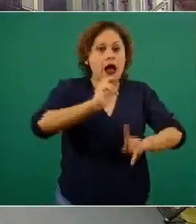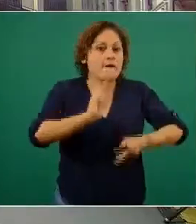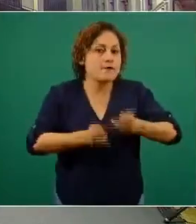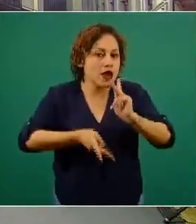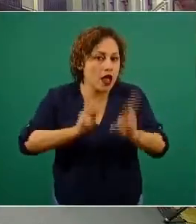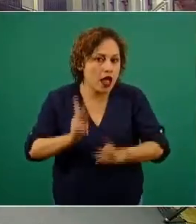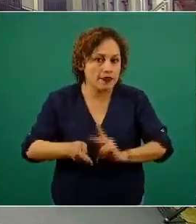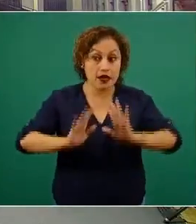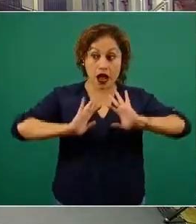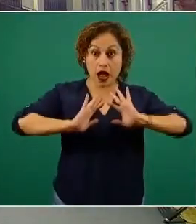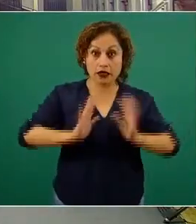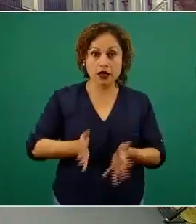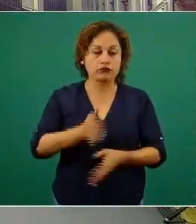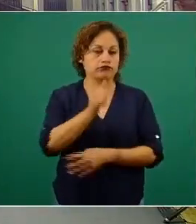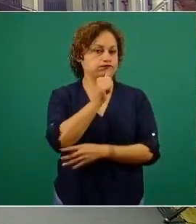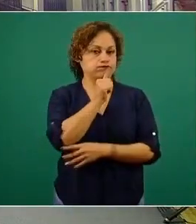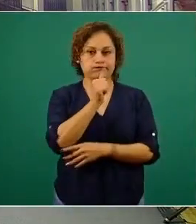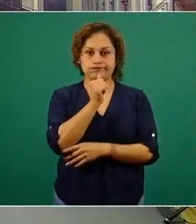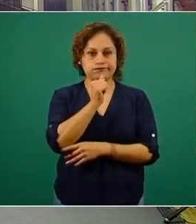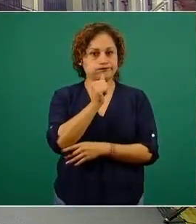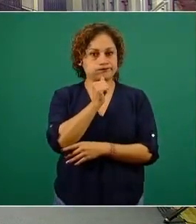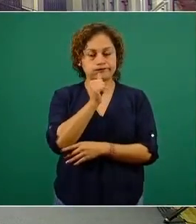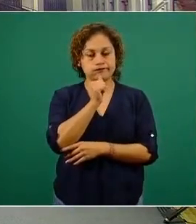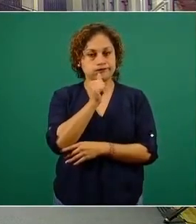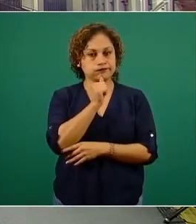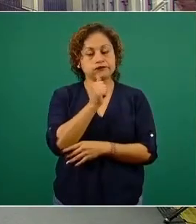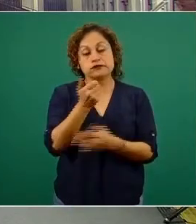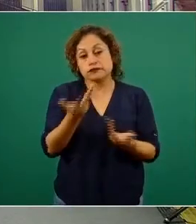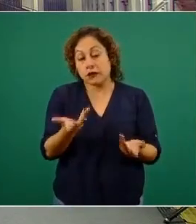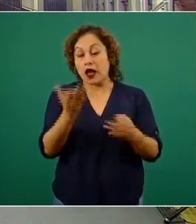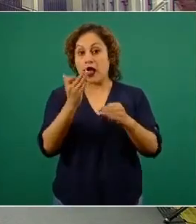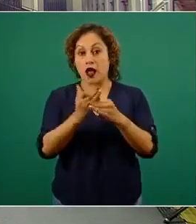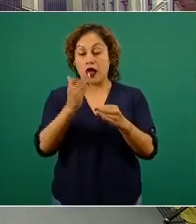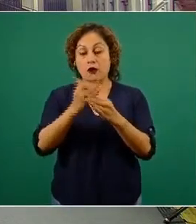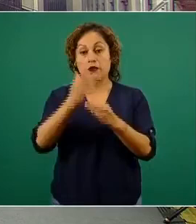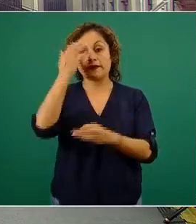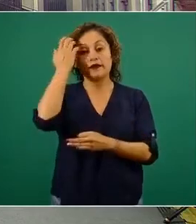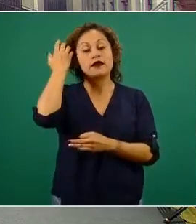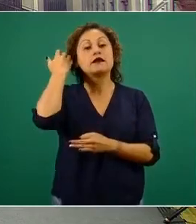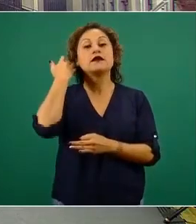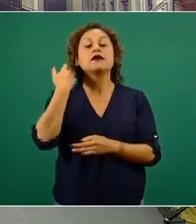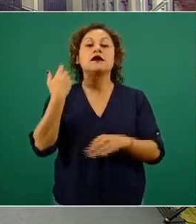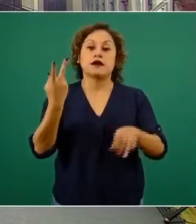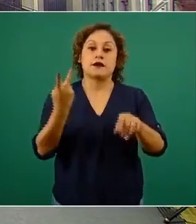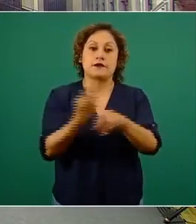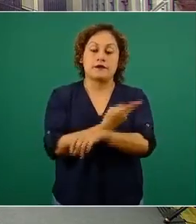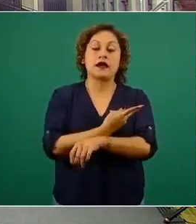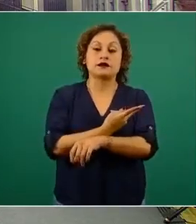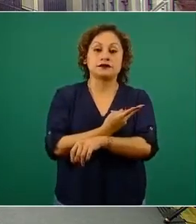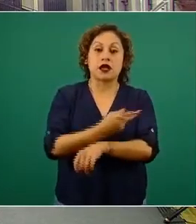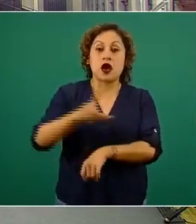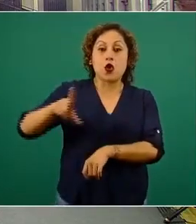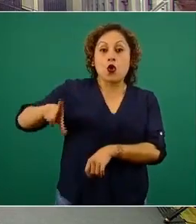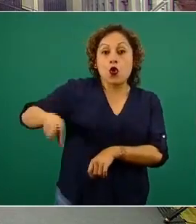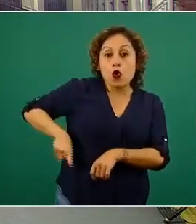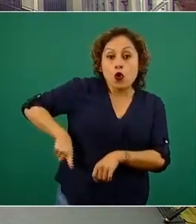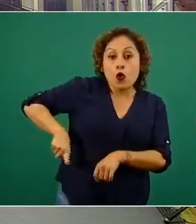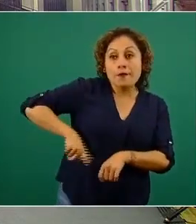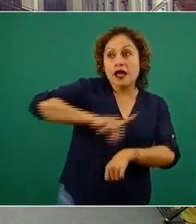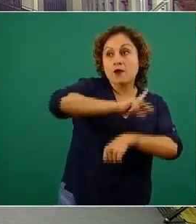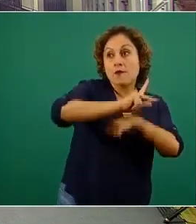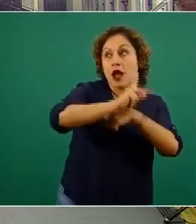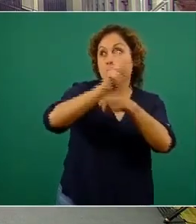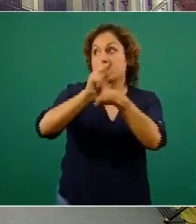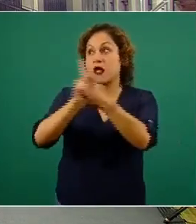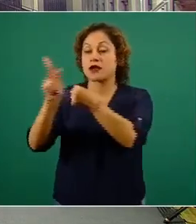logrado y hay una razón de mucho peso que en este momento son los gobiernos nacionales los que están coordinando la